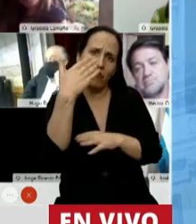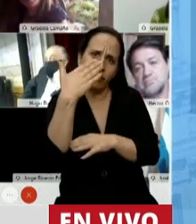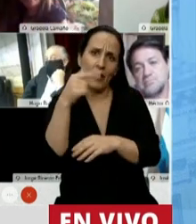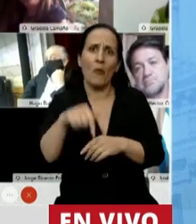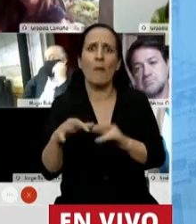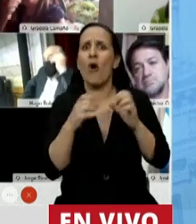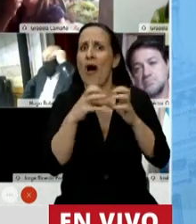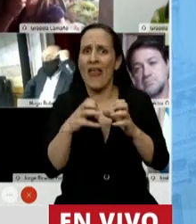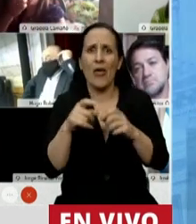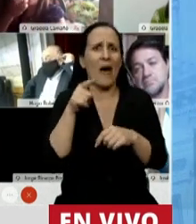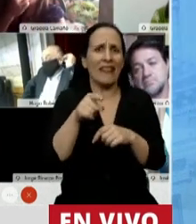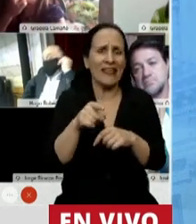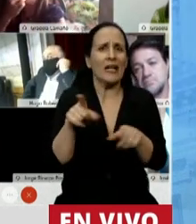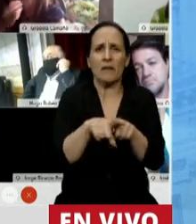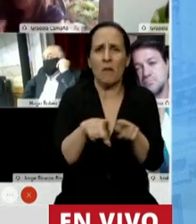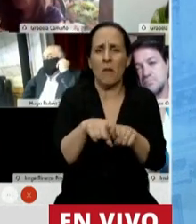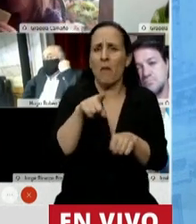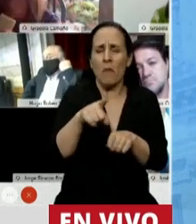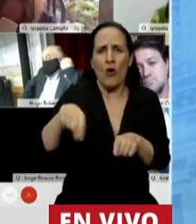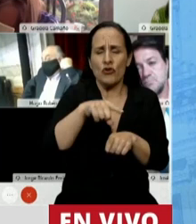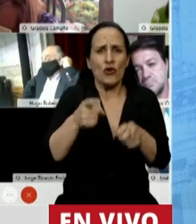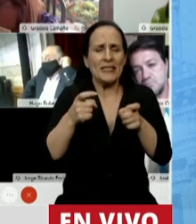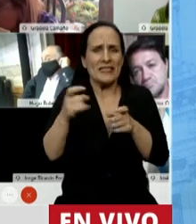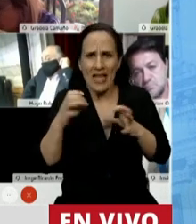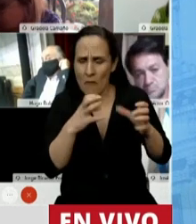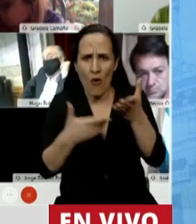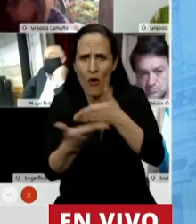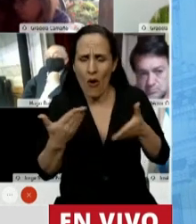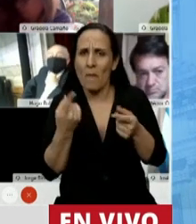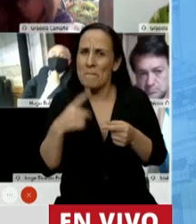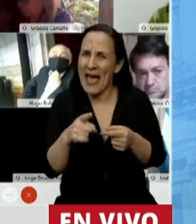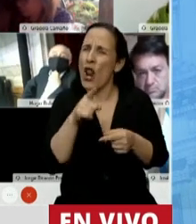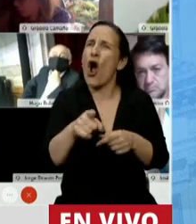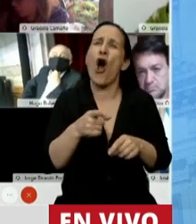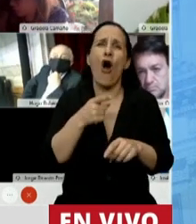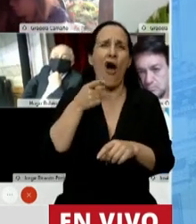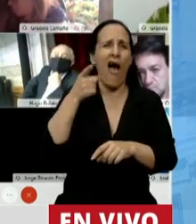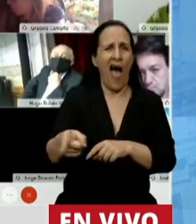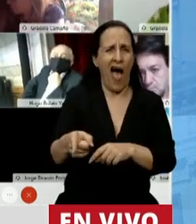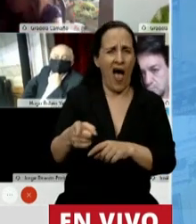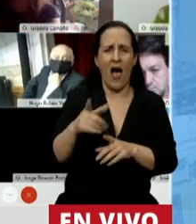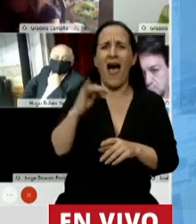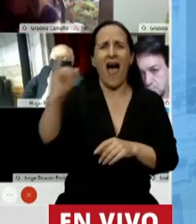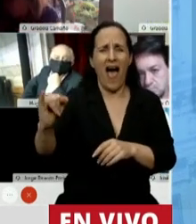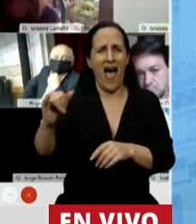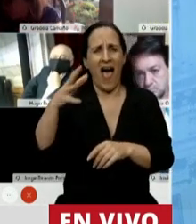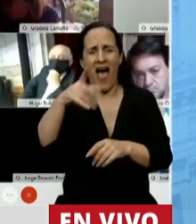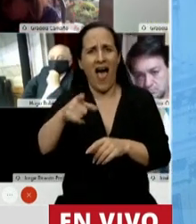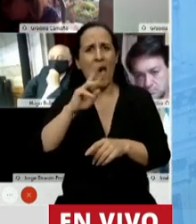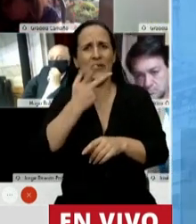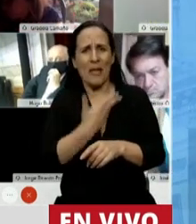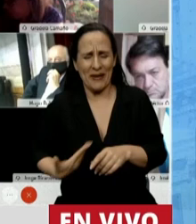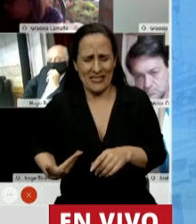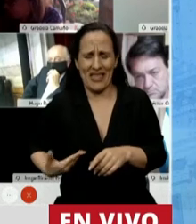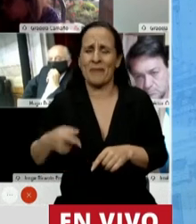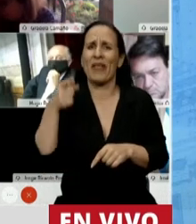a debatir y vamos a escuchar todo lo que tengamos que escuchar, pero lo que no vamos a permitir es que se insulte o se acuse ni a la vicepresidenta de la Nación